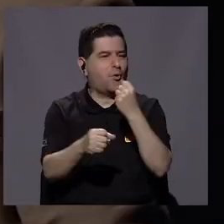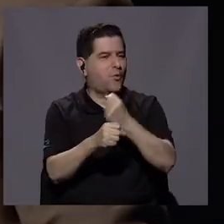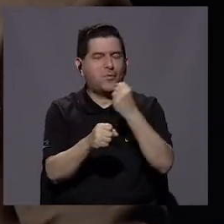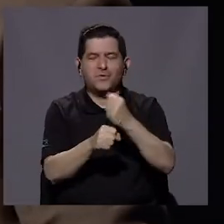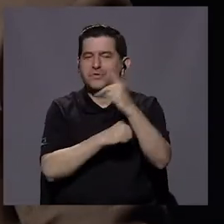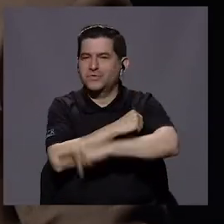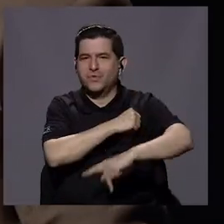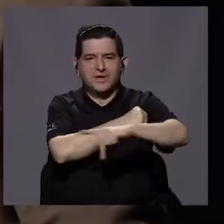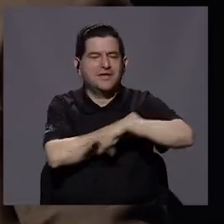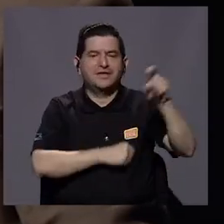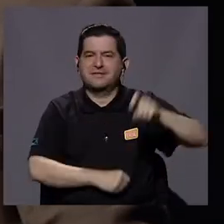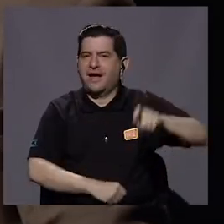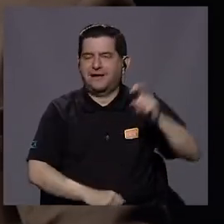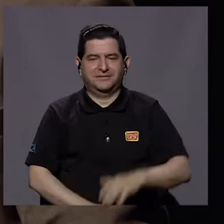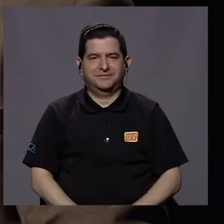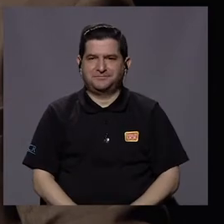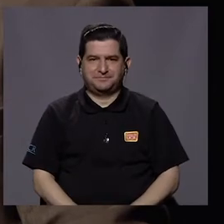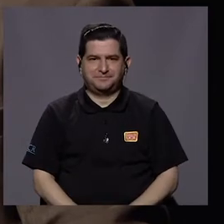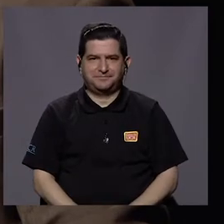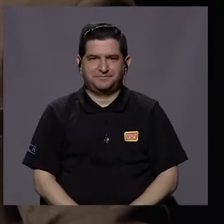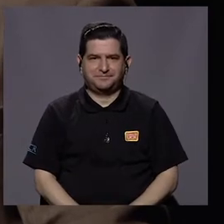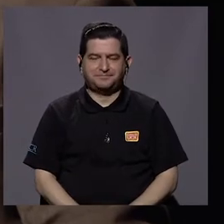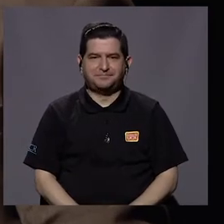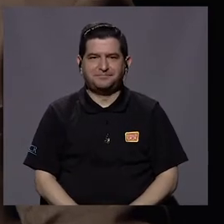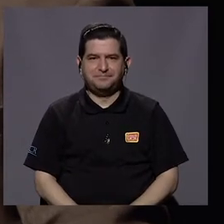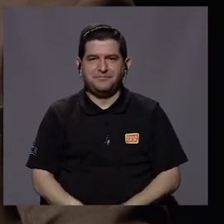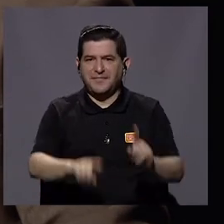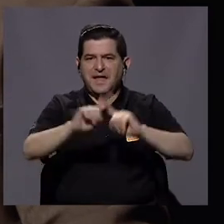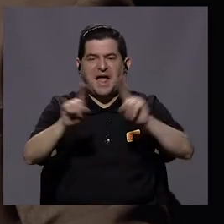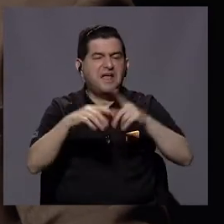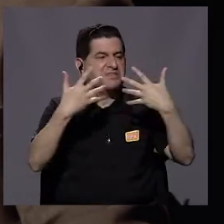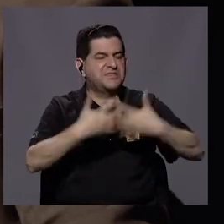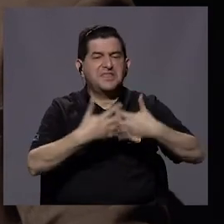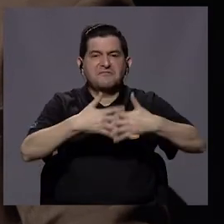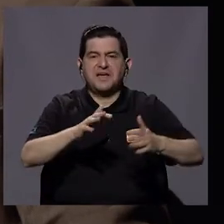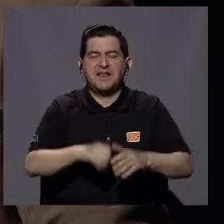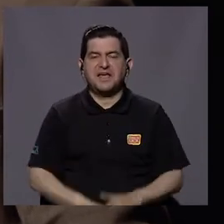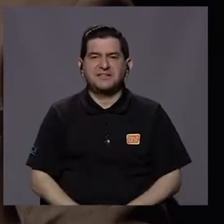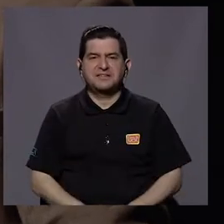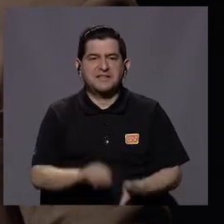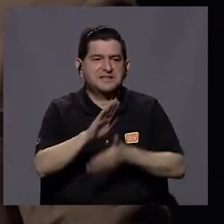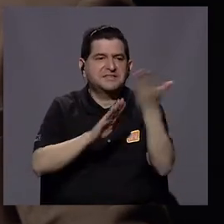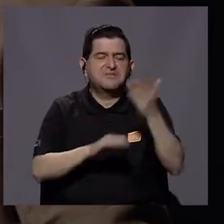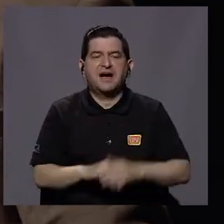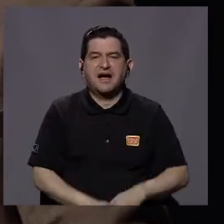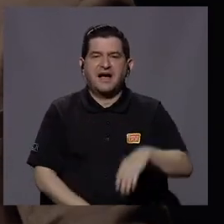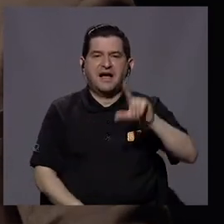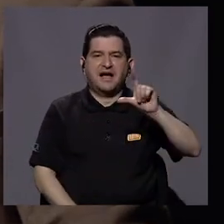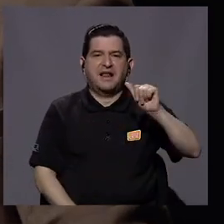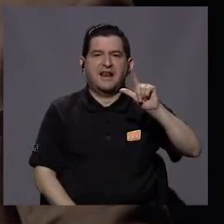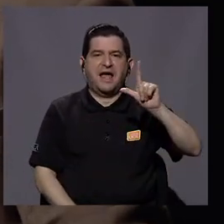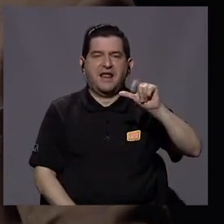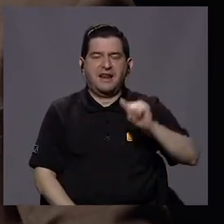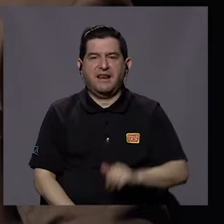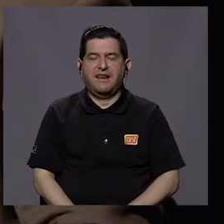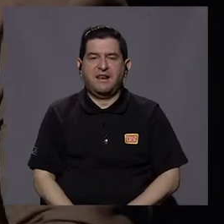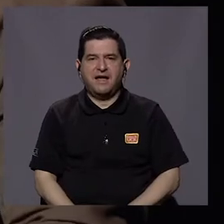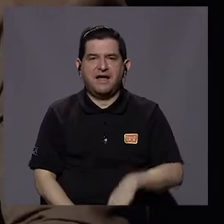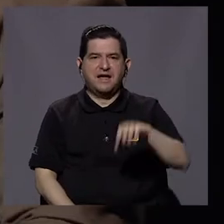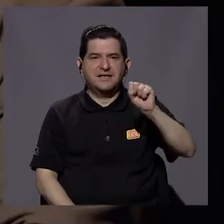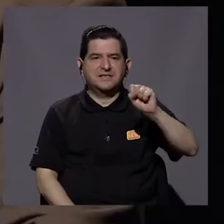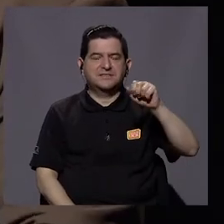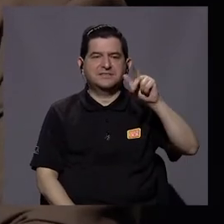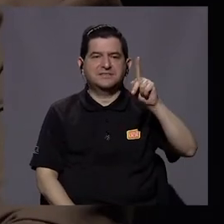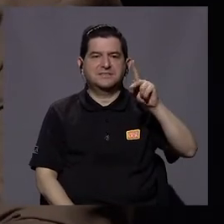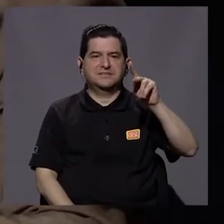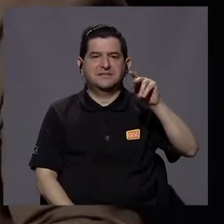laborales que el país necesita. Se va diferentes empresas, se va Lala, otras empresas, Skies, pero el desempleo